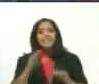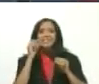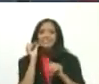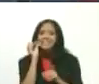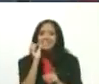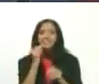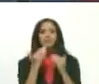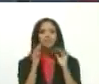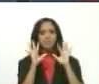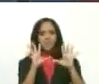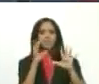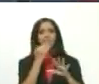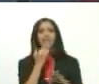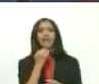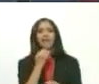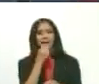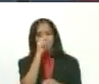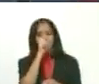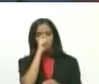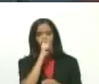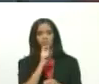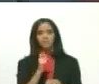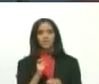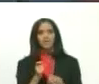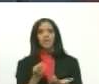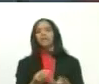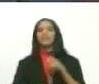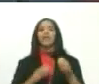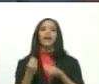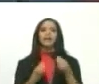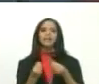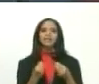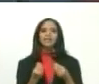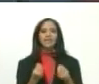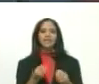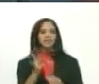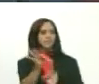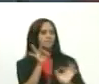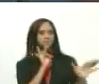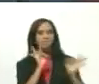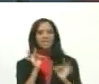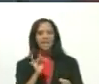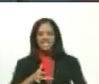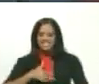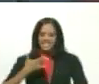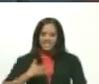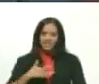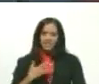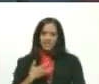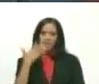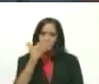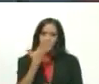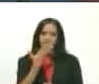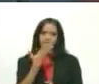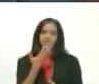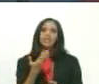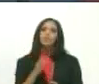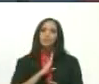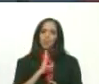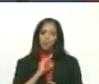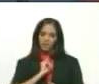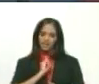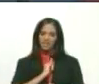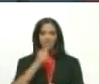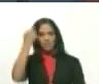años que calcar el sentir, el parecer y el ser del pueblo venezolano, o